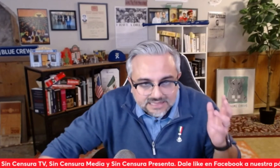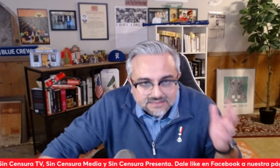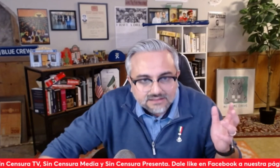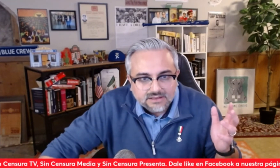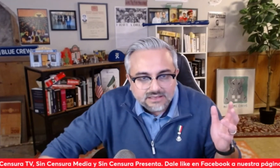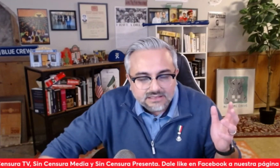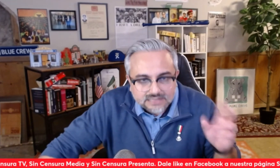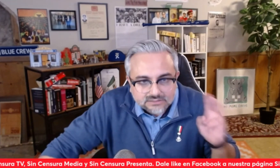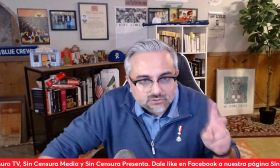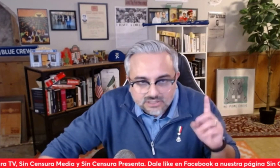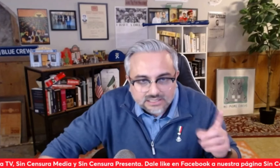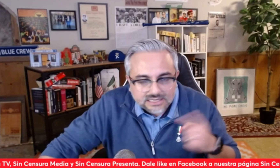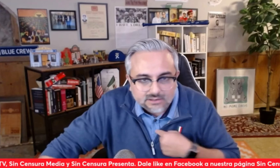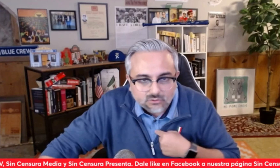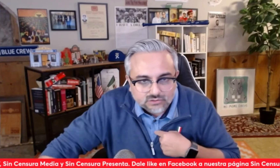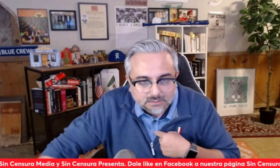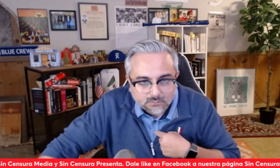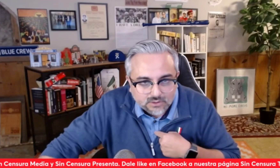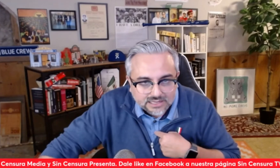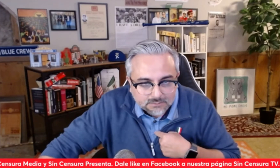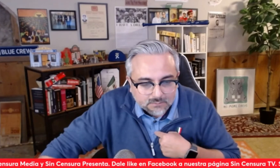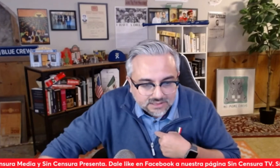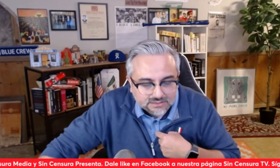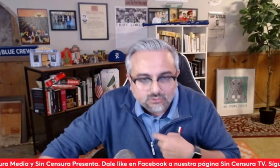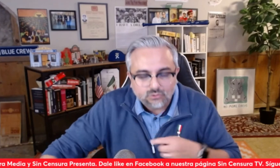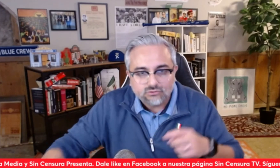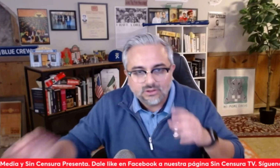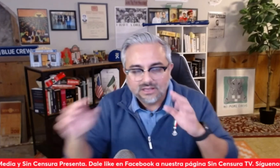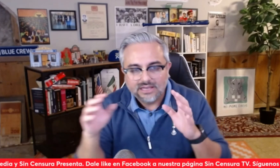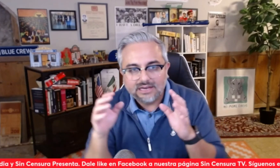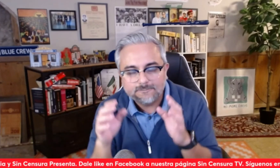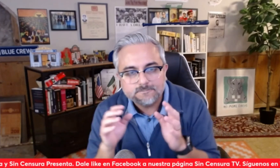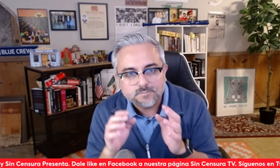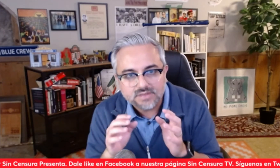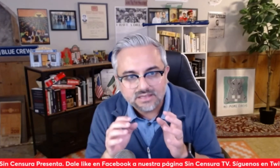de verdad esto tiene que quedar en nuestra memoria, en la memoria de todos.